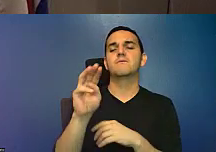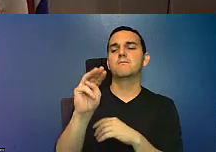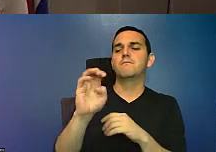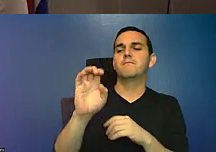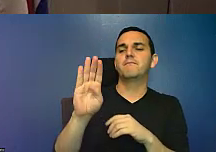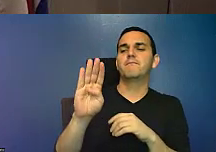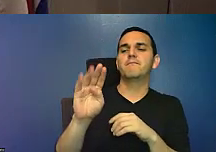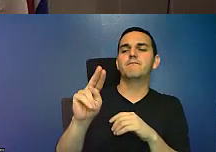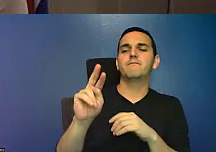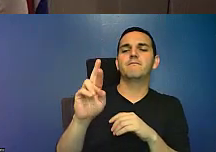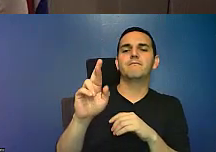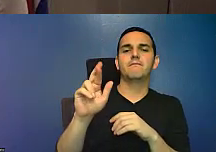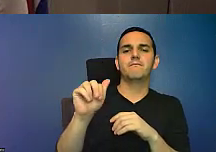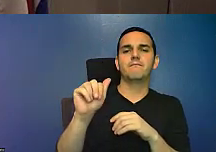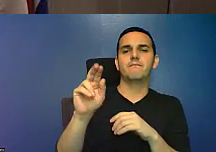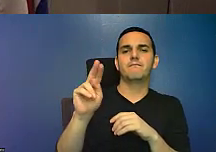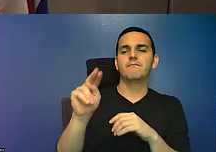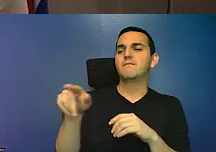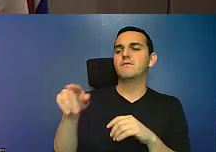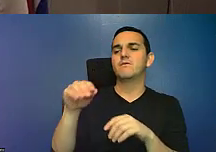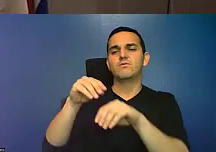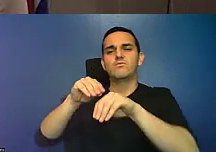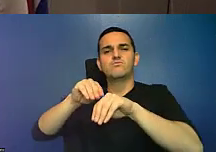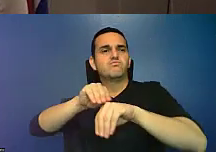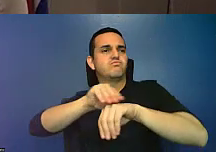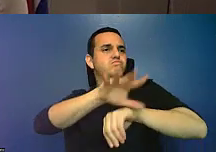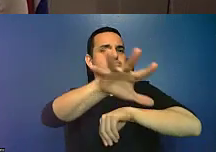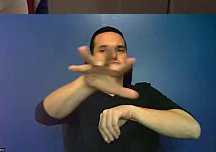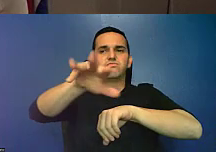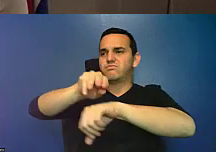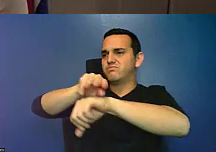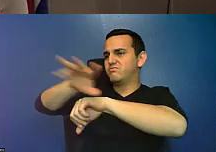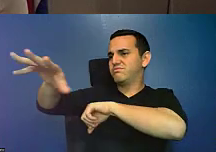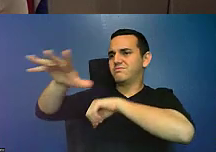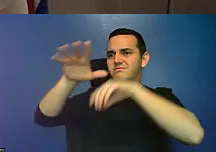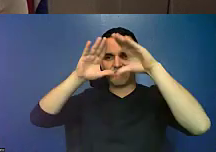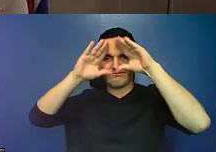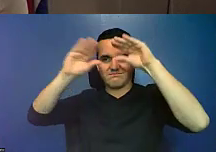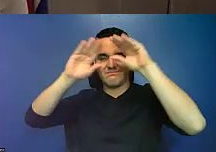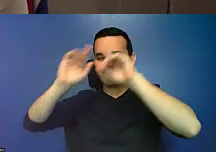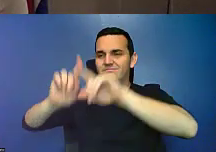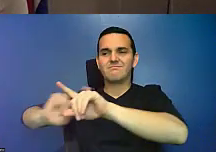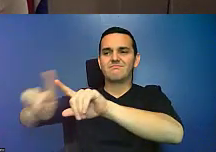membranas que envían información a los diferentes sistemas.